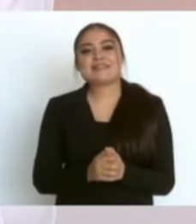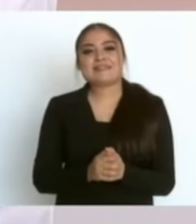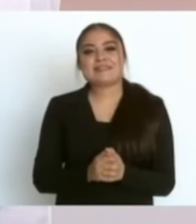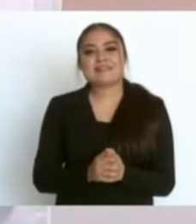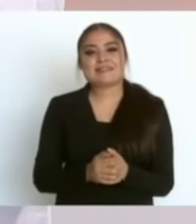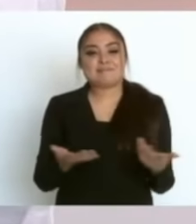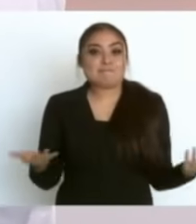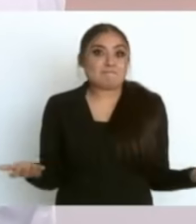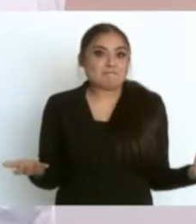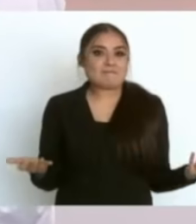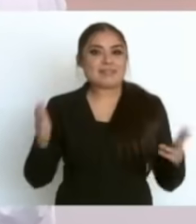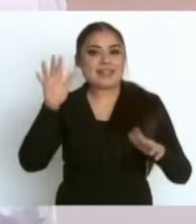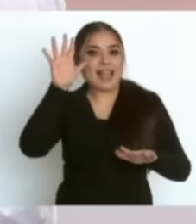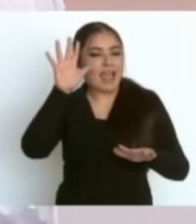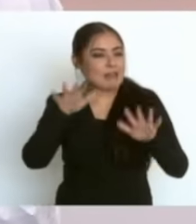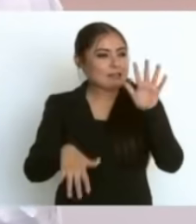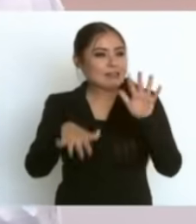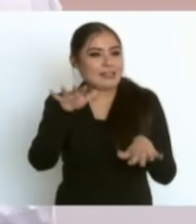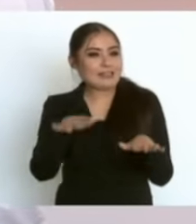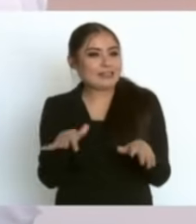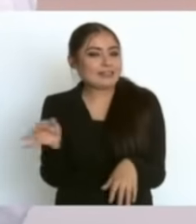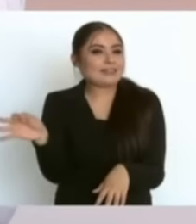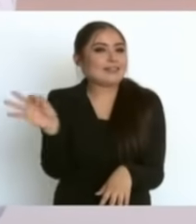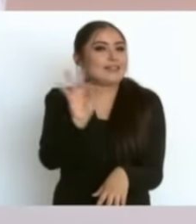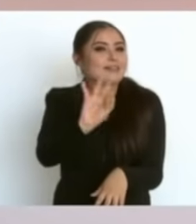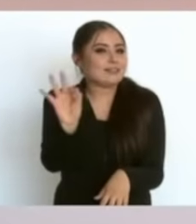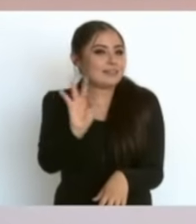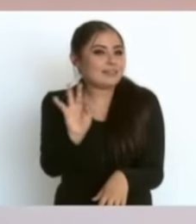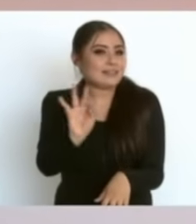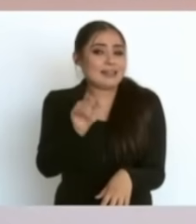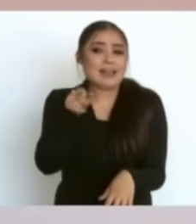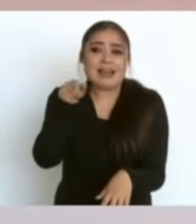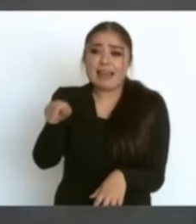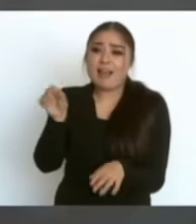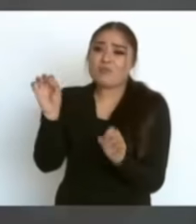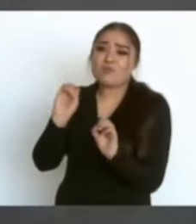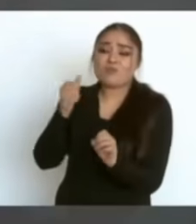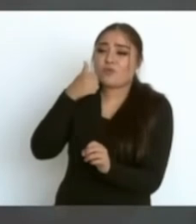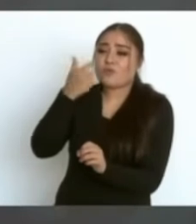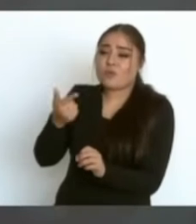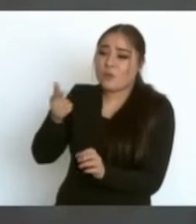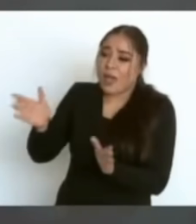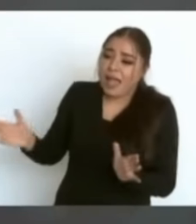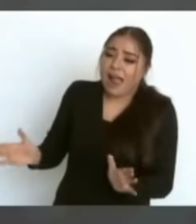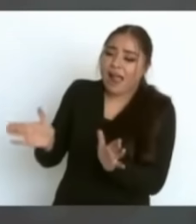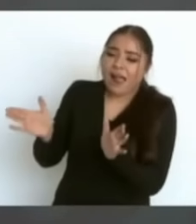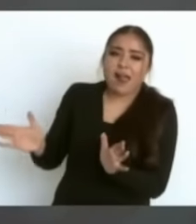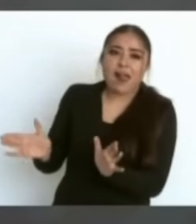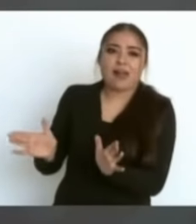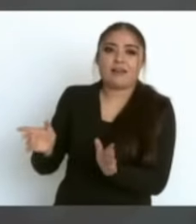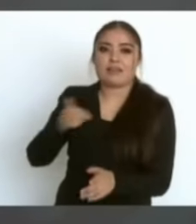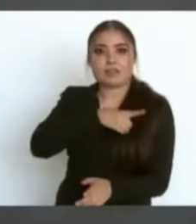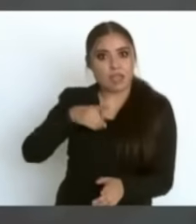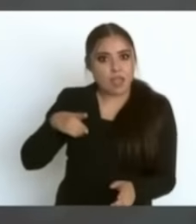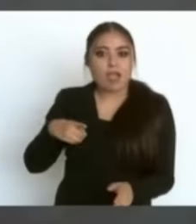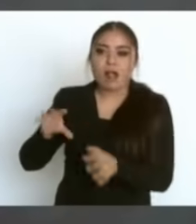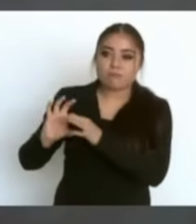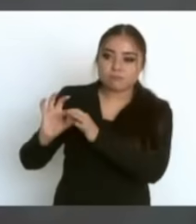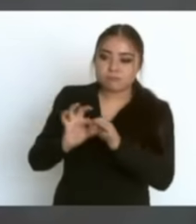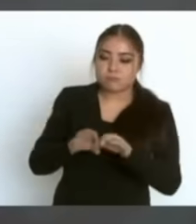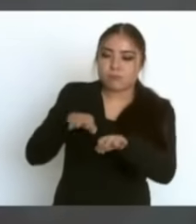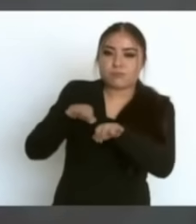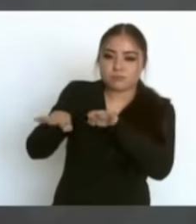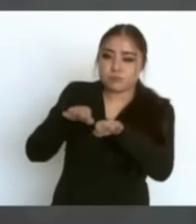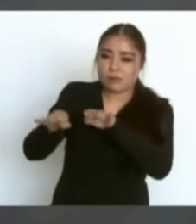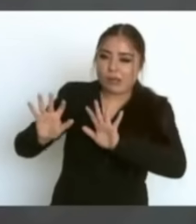a veces se echa y no quiere caminar y hay que estar empujando empujando